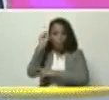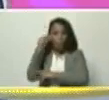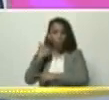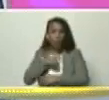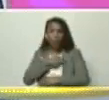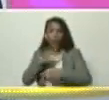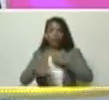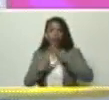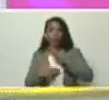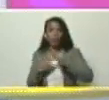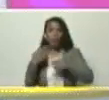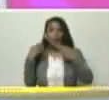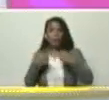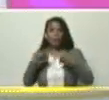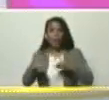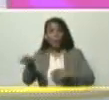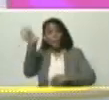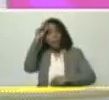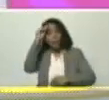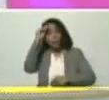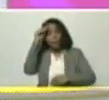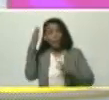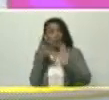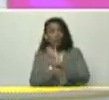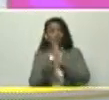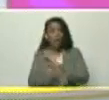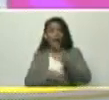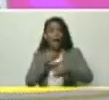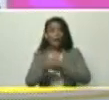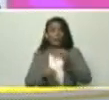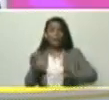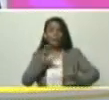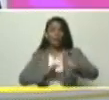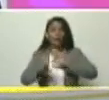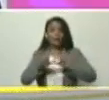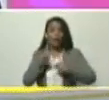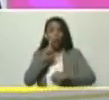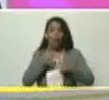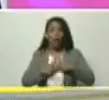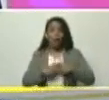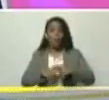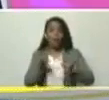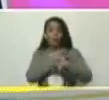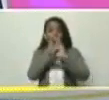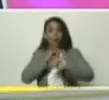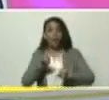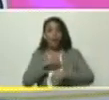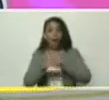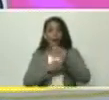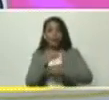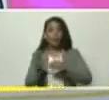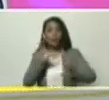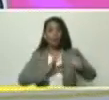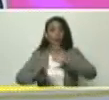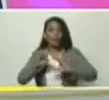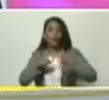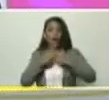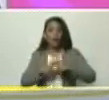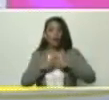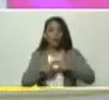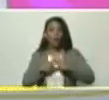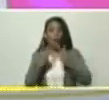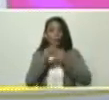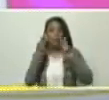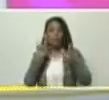recursos naturales. Aprender y comprender, hacer de la ciencia una herramienta para la felicidad, hacer de la ciencia una herramienta para la